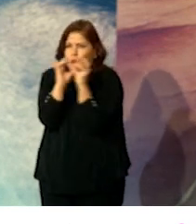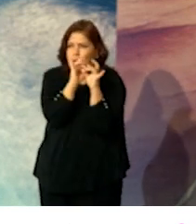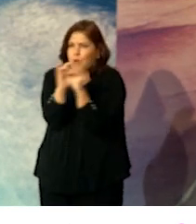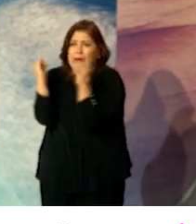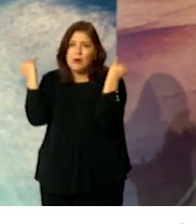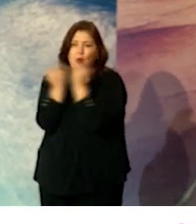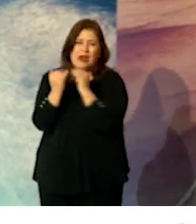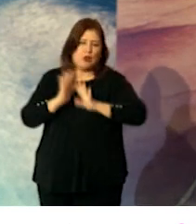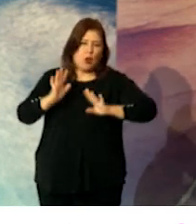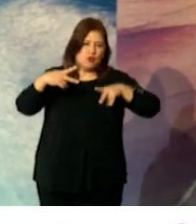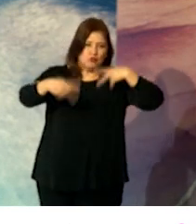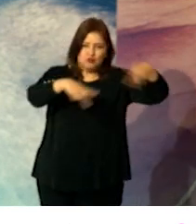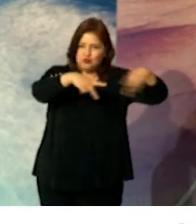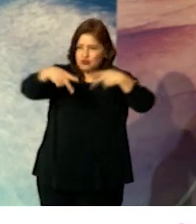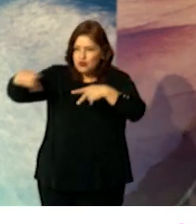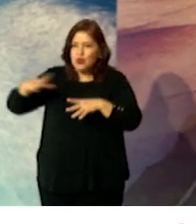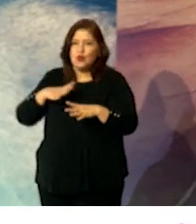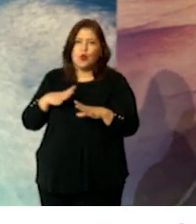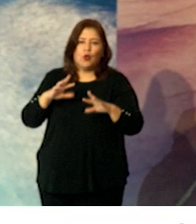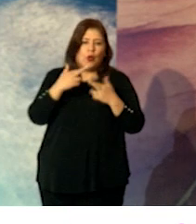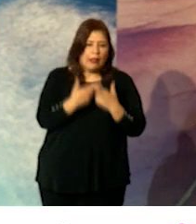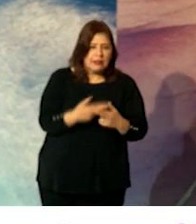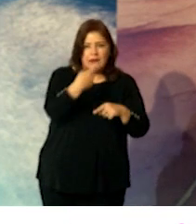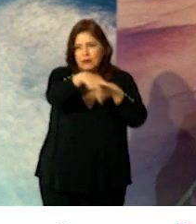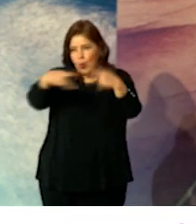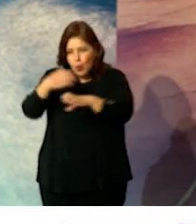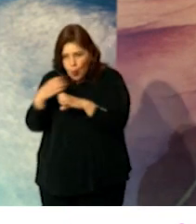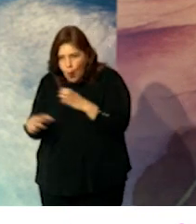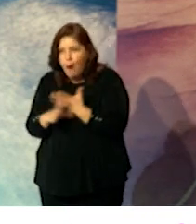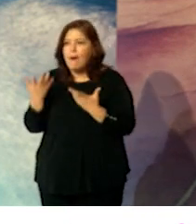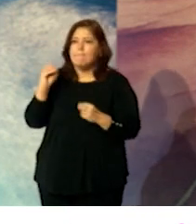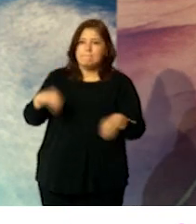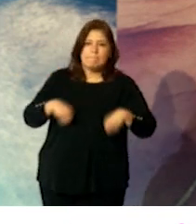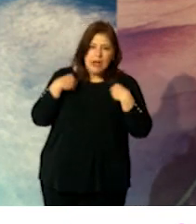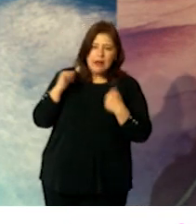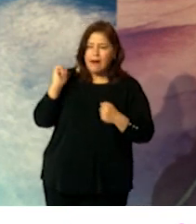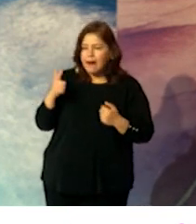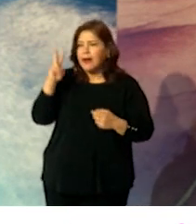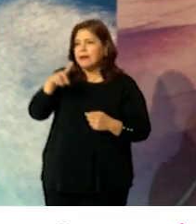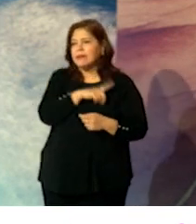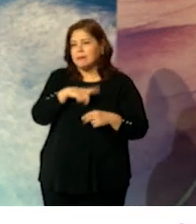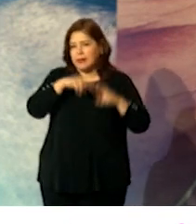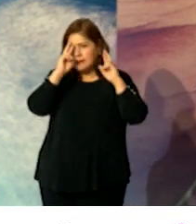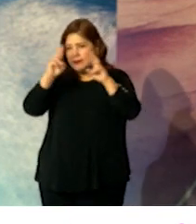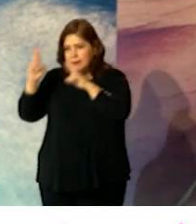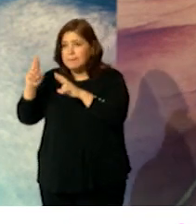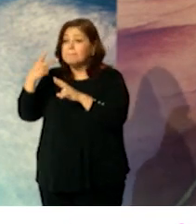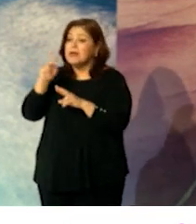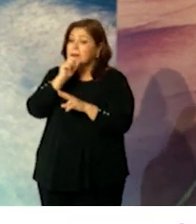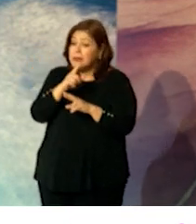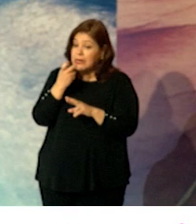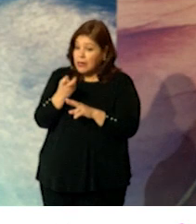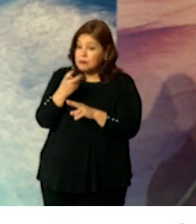nada. O sea, cada uno tiene sus diferentes recursos, cada uno tiene sus diferentes formas de vida y hay que respetarlas, pero también hay que incidir en cómo mejorar